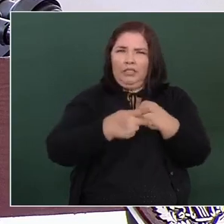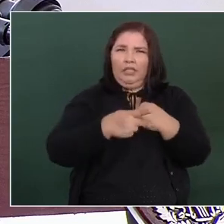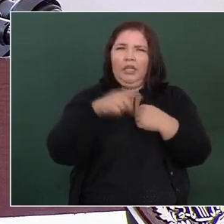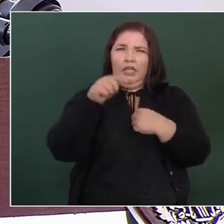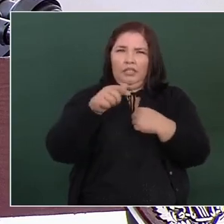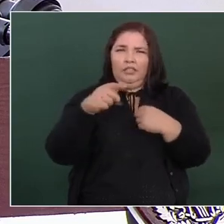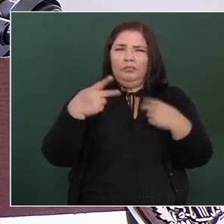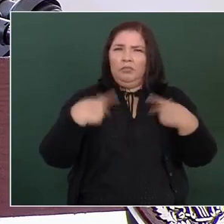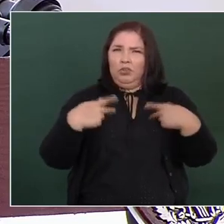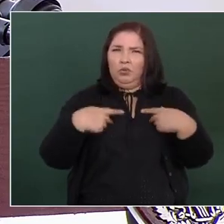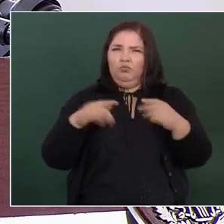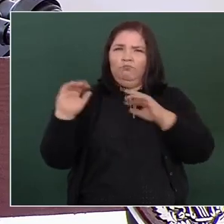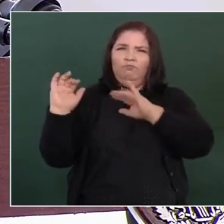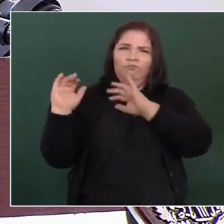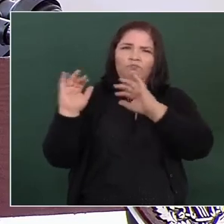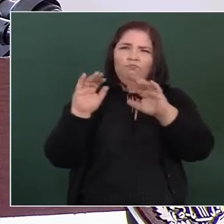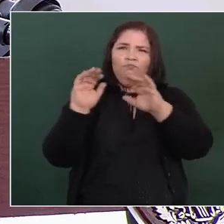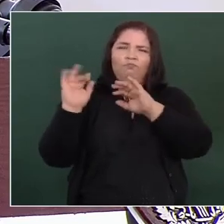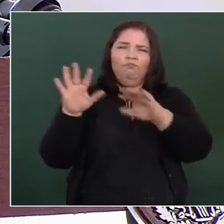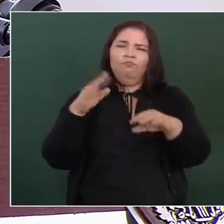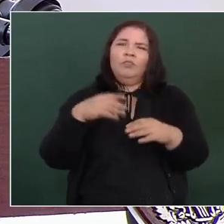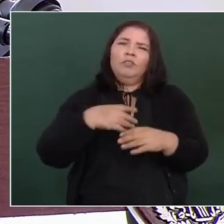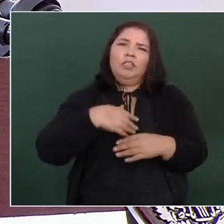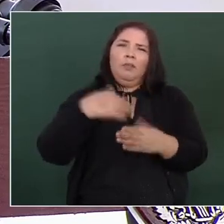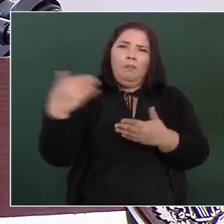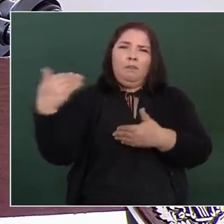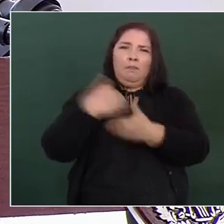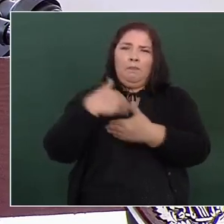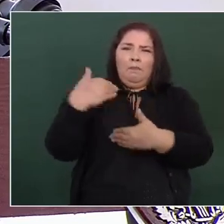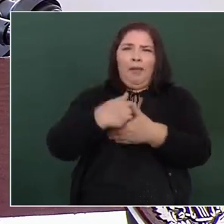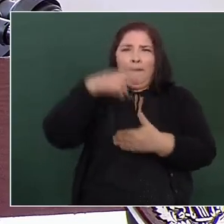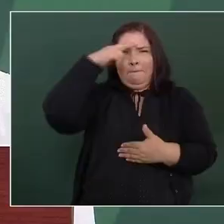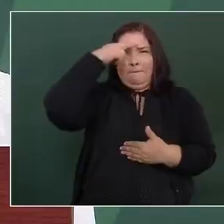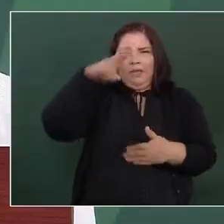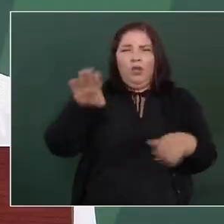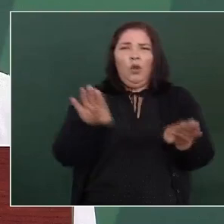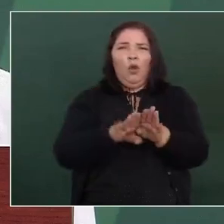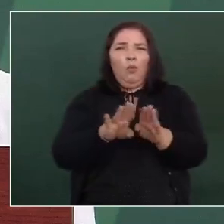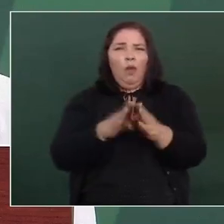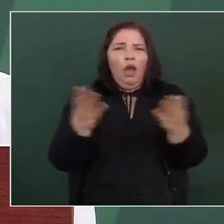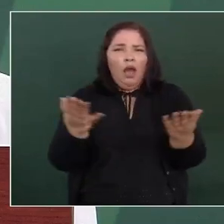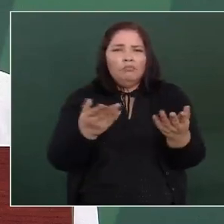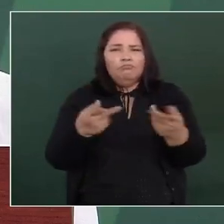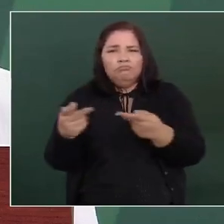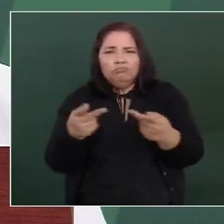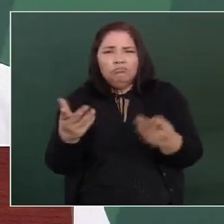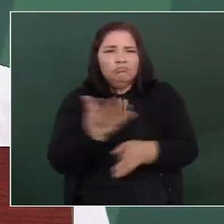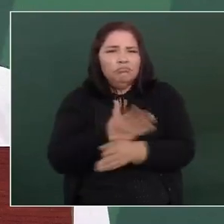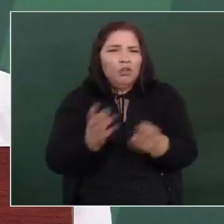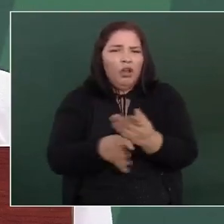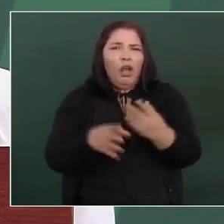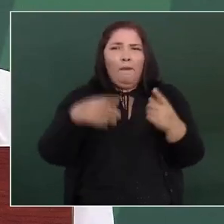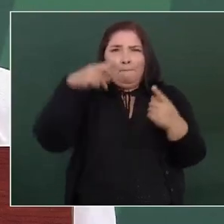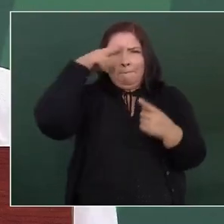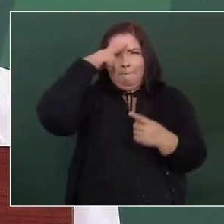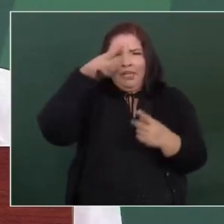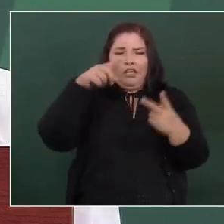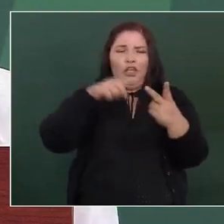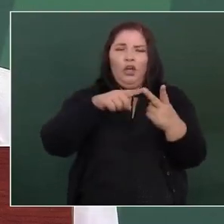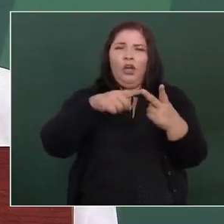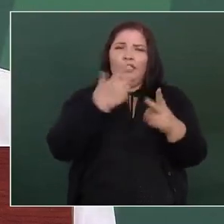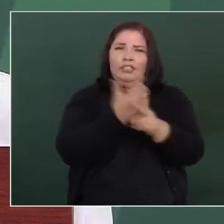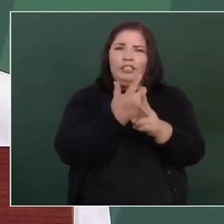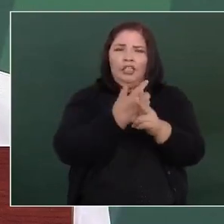cuyas nacionalidades son las que más están llegando a México y cómo podemos tomar acciones ya no solamente entre México y Estados Unidos,